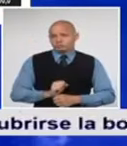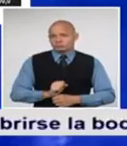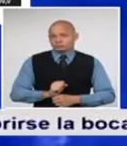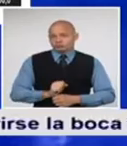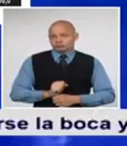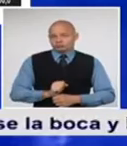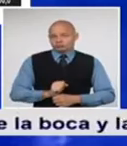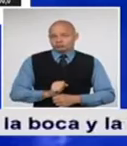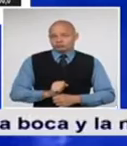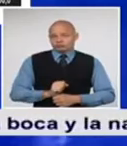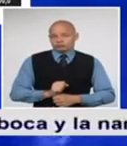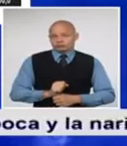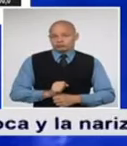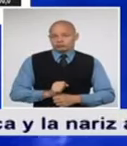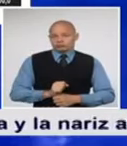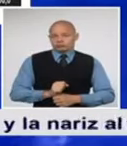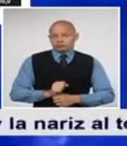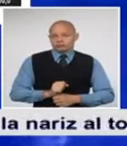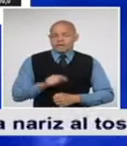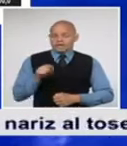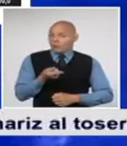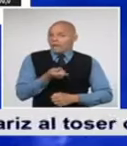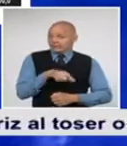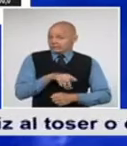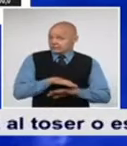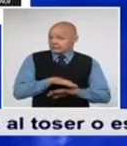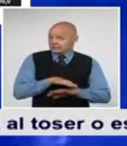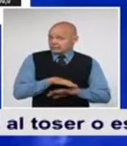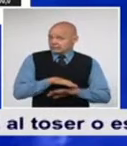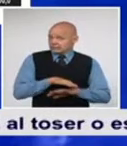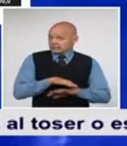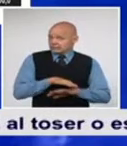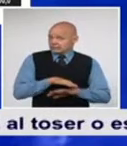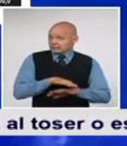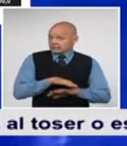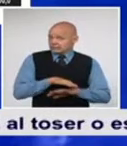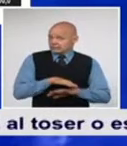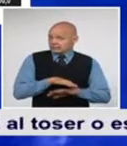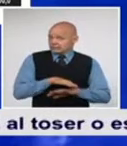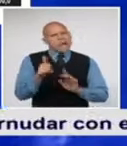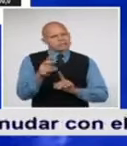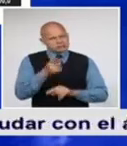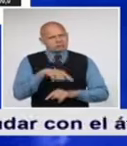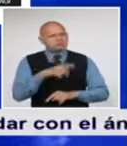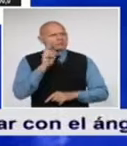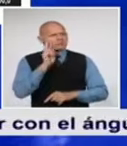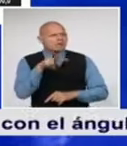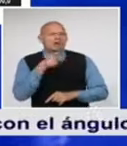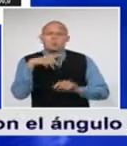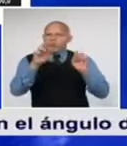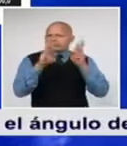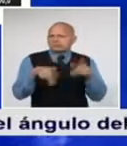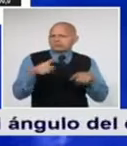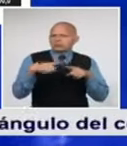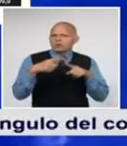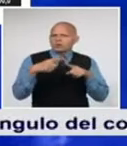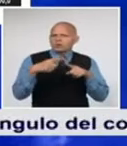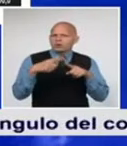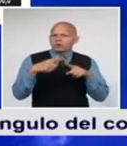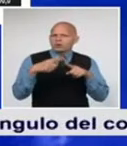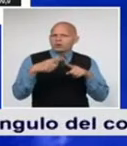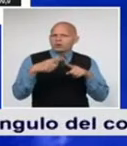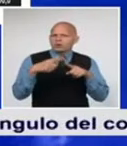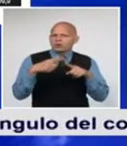402.110 personas en el día de ayer. Hay que decir también las imágenes de la India que hemos estado viendo, de las personas, de